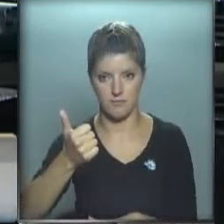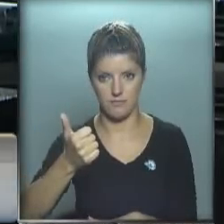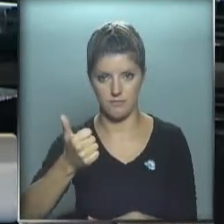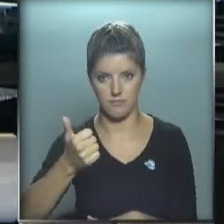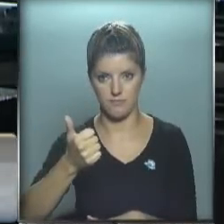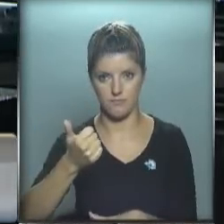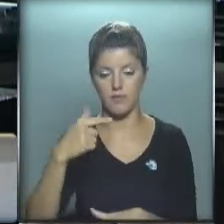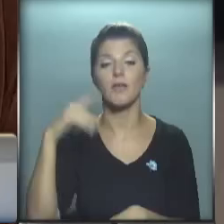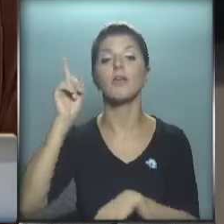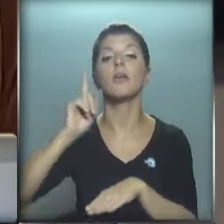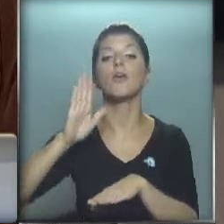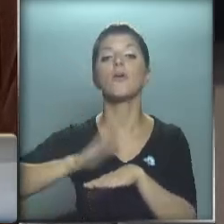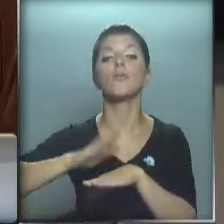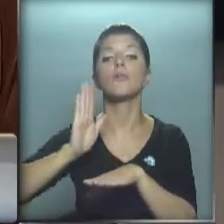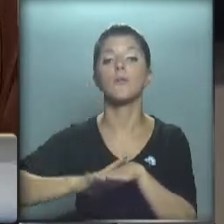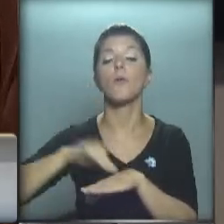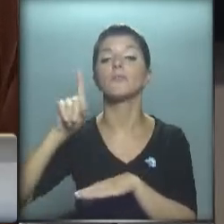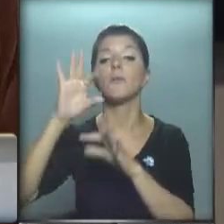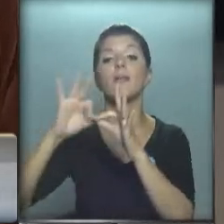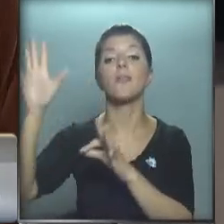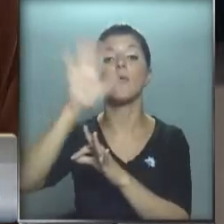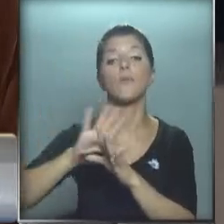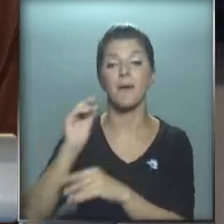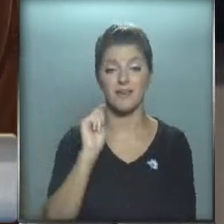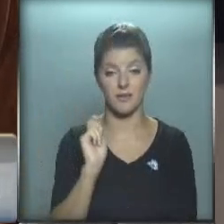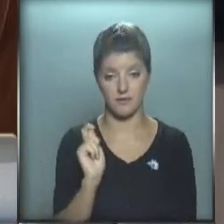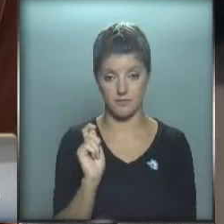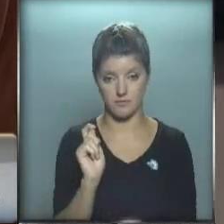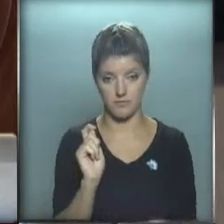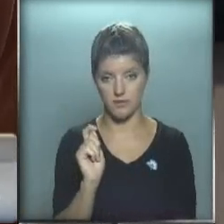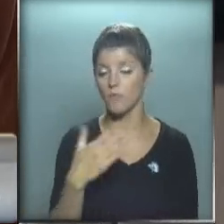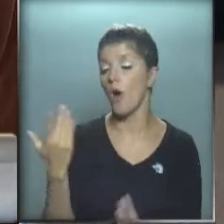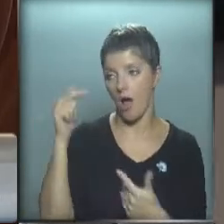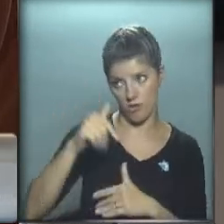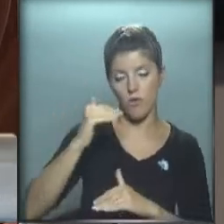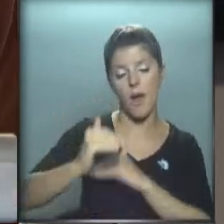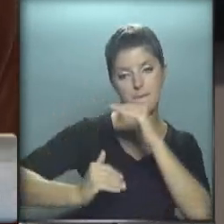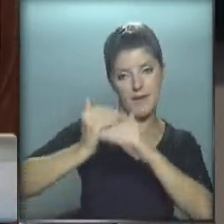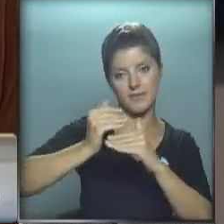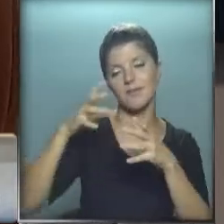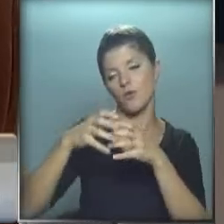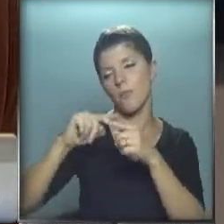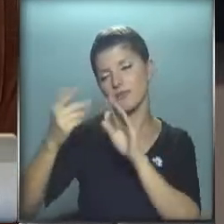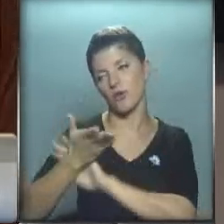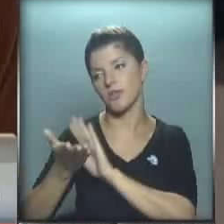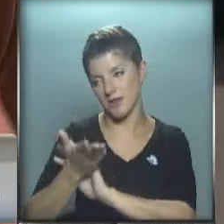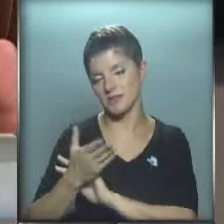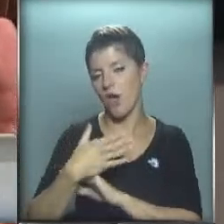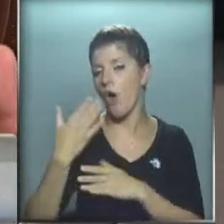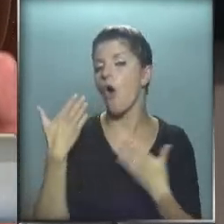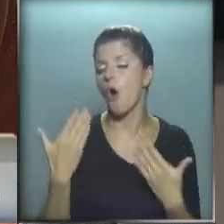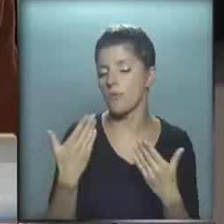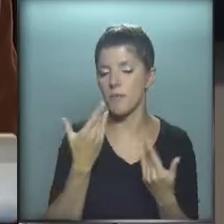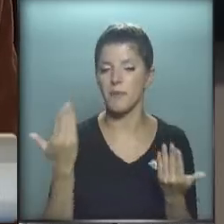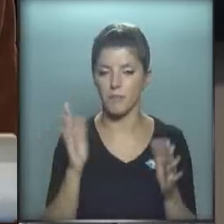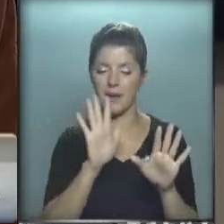a dirigir Europa Bueno ahora va a haber un avance claro la extrema derecha pero no van a tener hay que